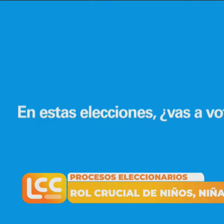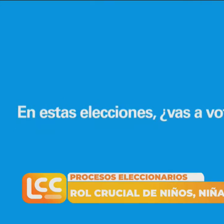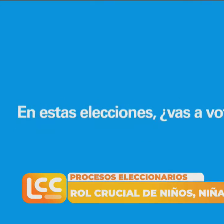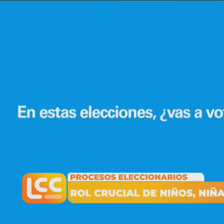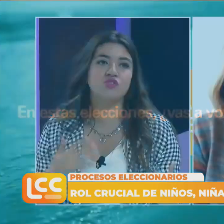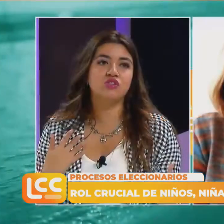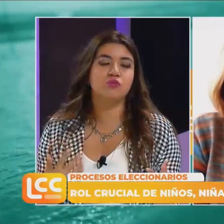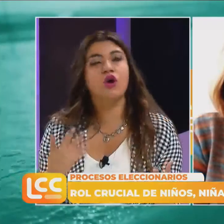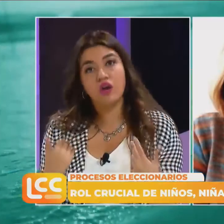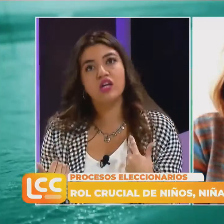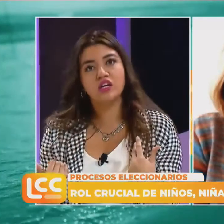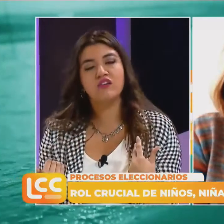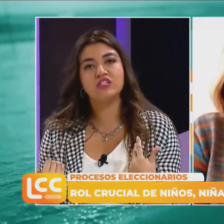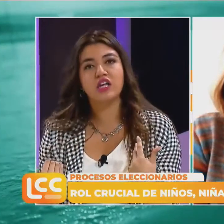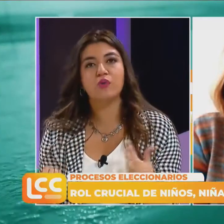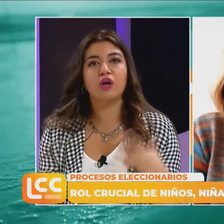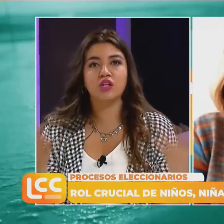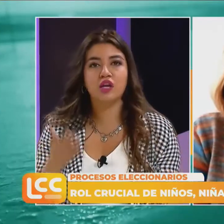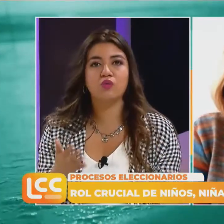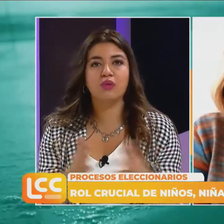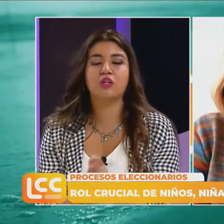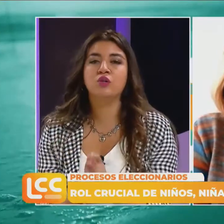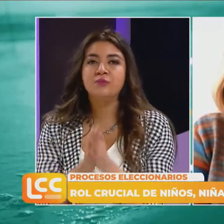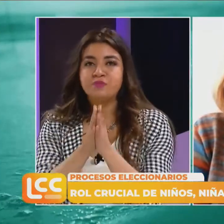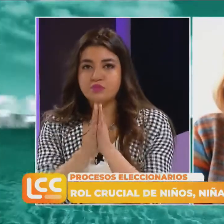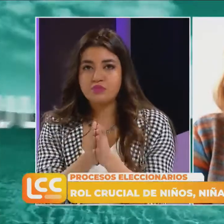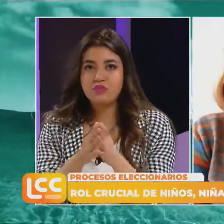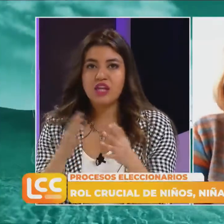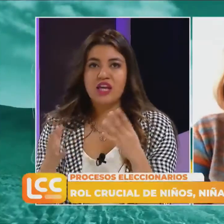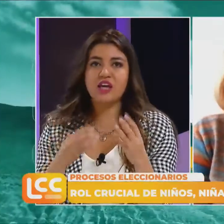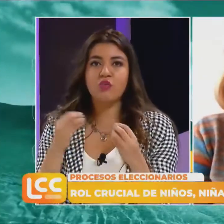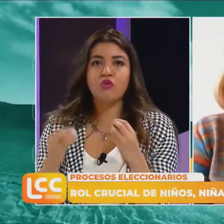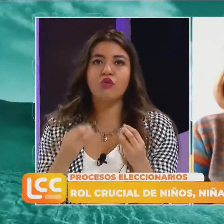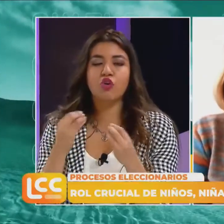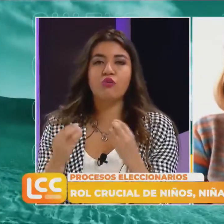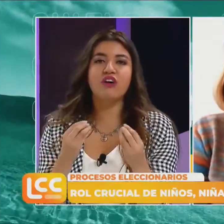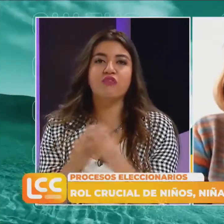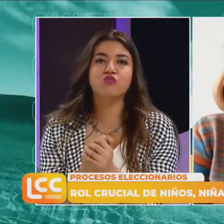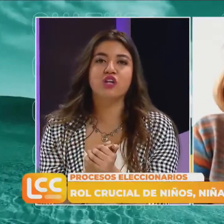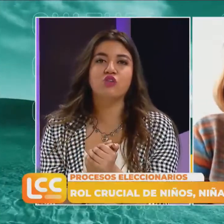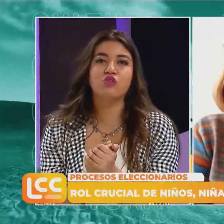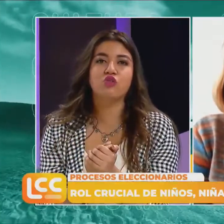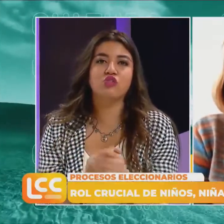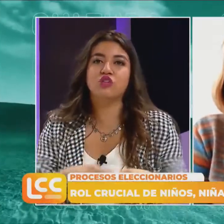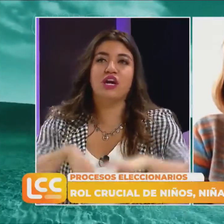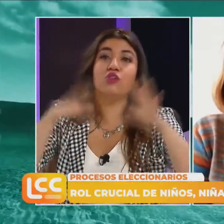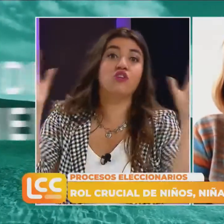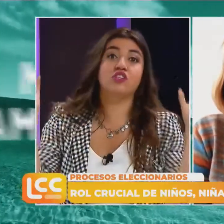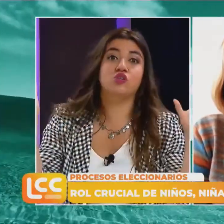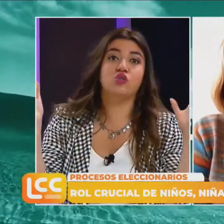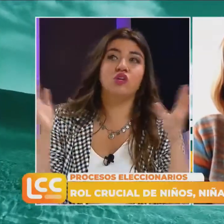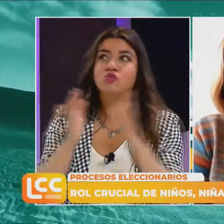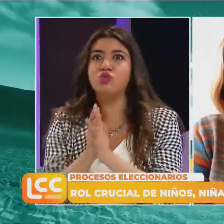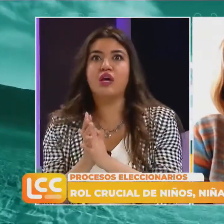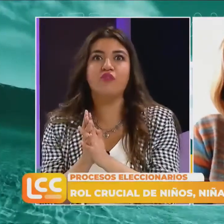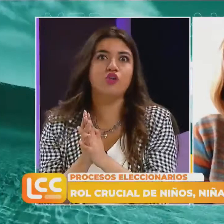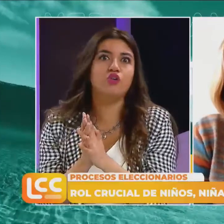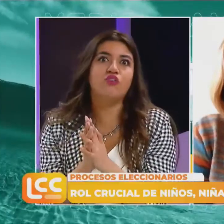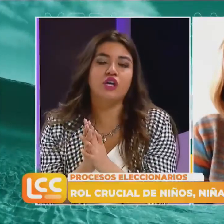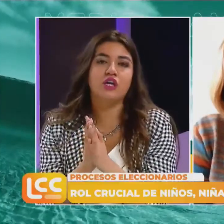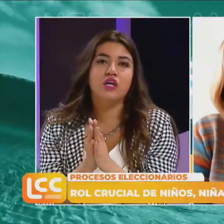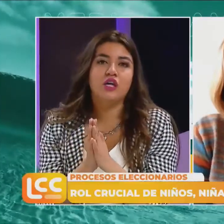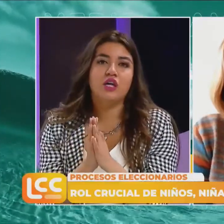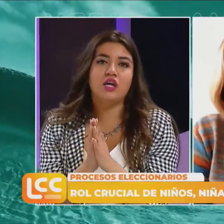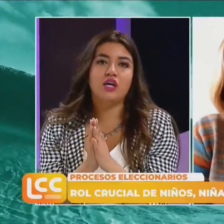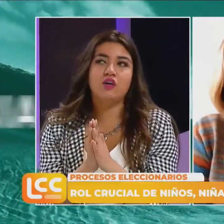había que inscribirse, bueno, ahora hay que inscribirse, claro, pues antes era automático. Claro. ¿Cómo va funcionando todo eso? Llegando a los 18 años, chuta, ¿voy o no